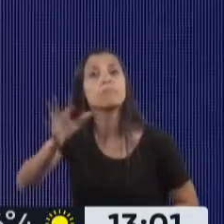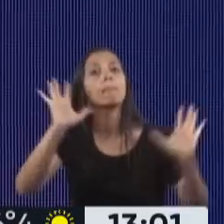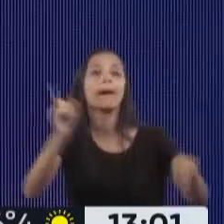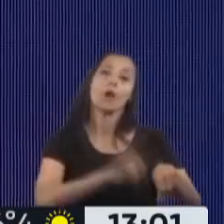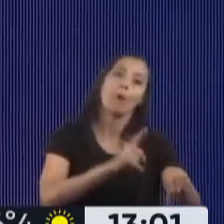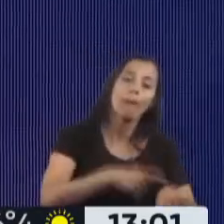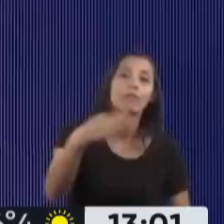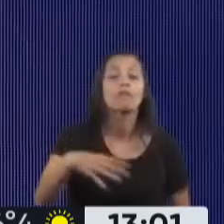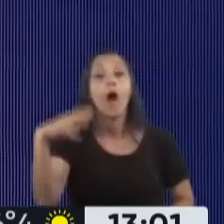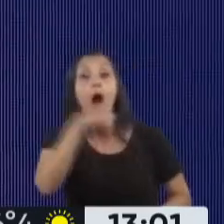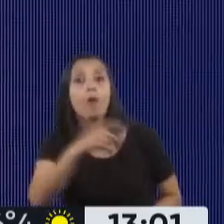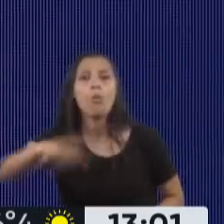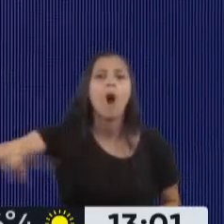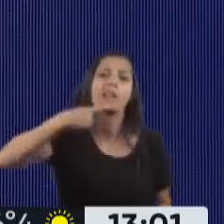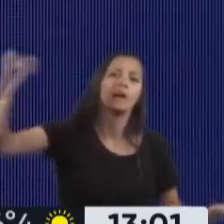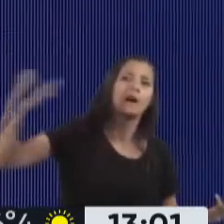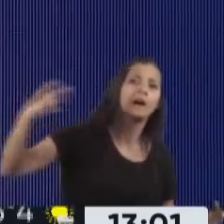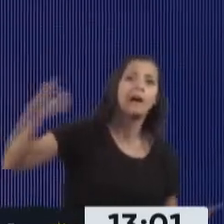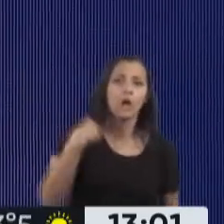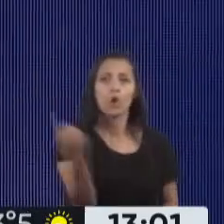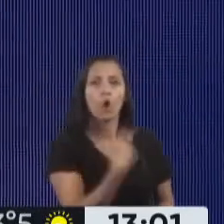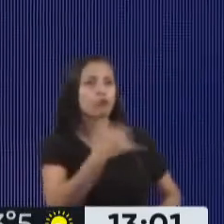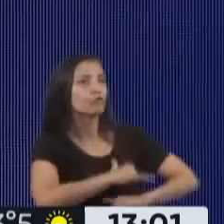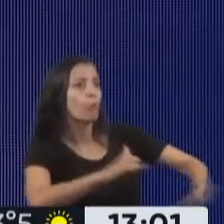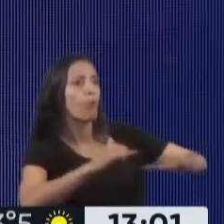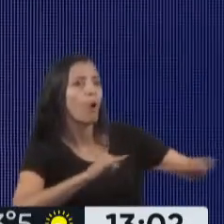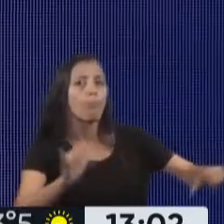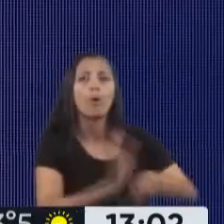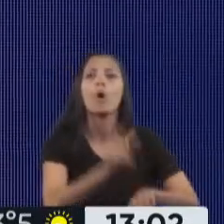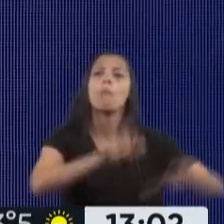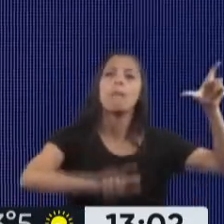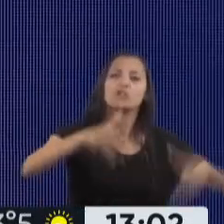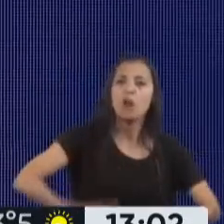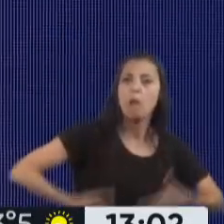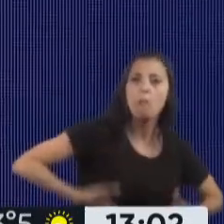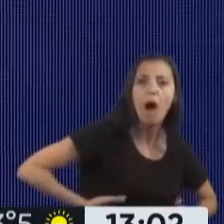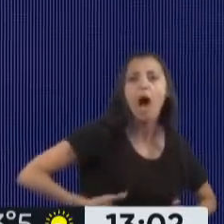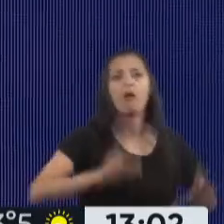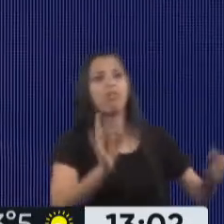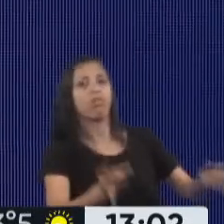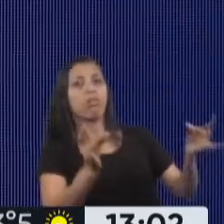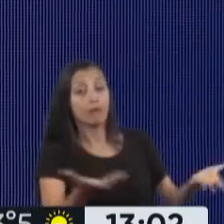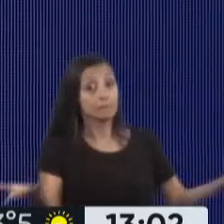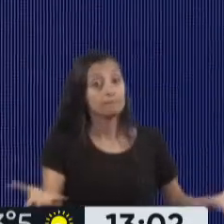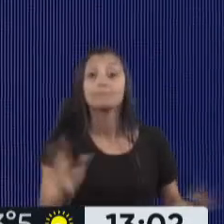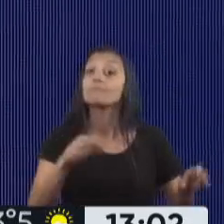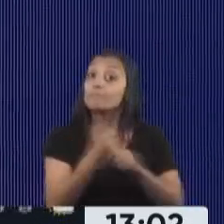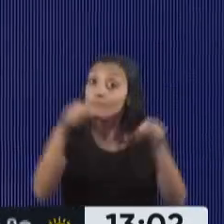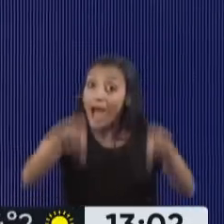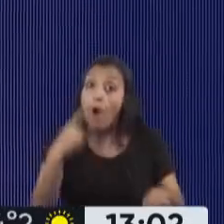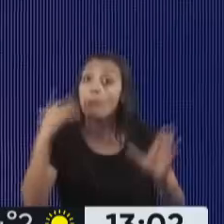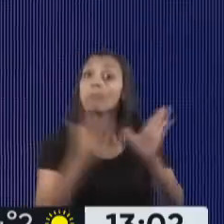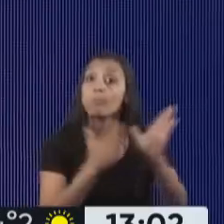hubo que aguantarse las críticas de que estábamos fomentando la vagancia. Así que cuando van por la capital y